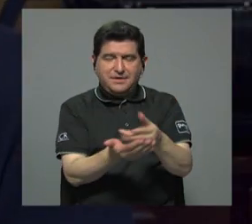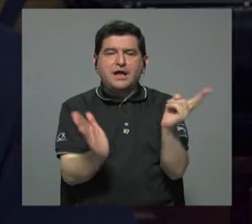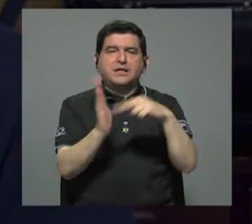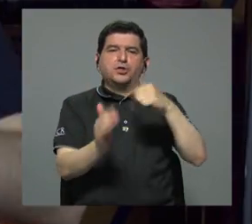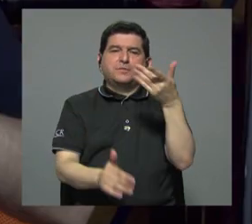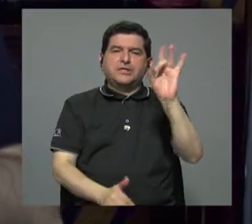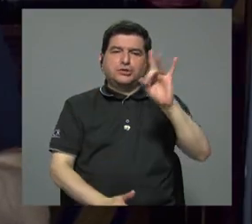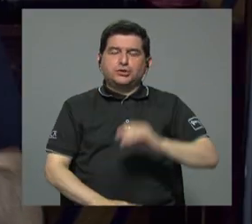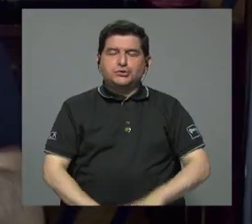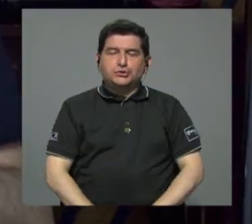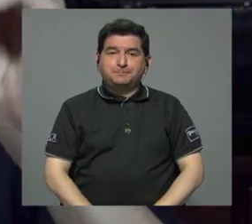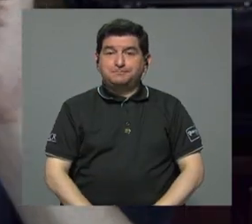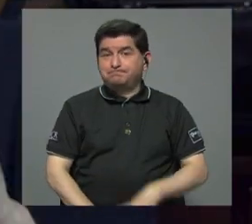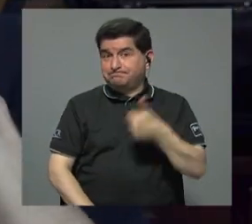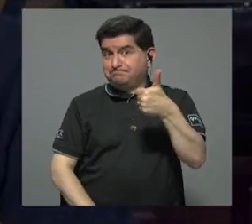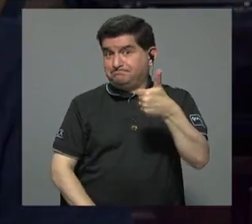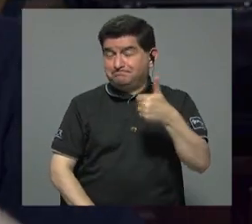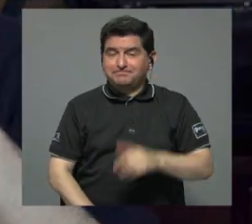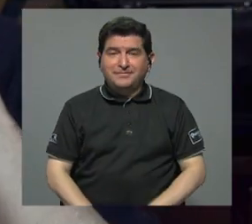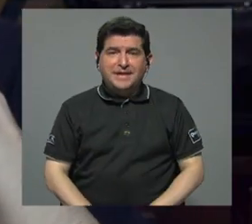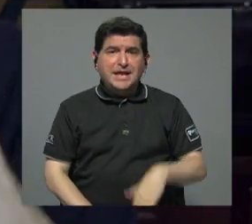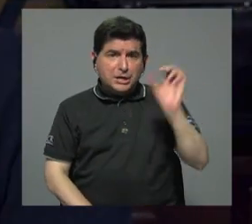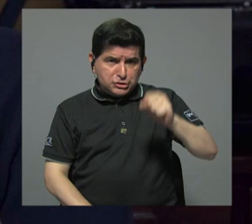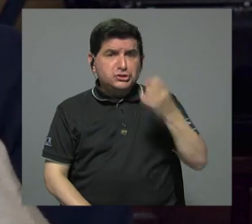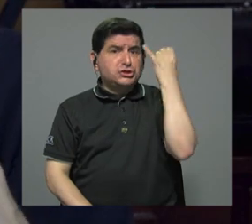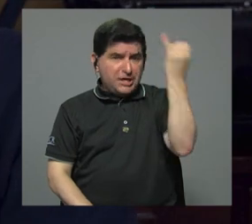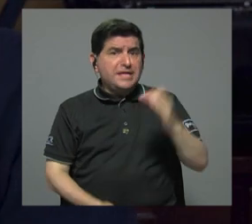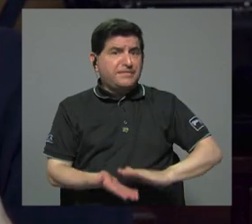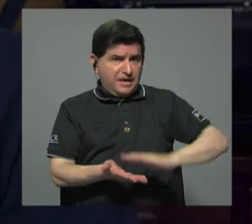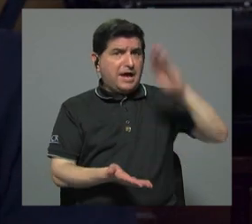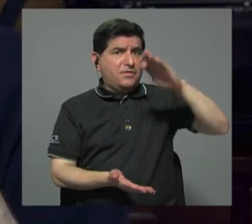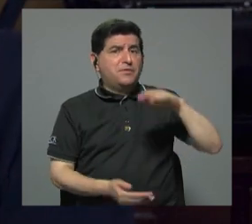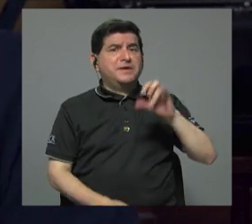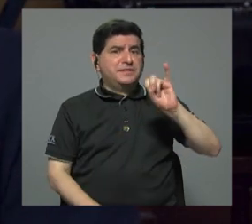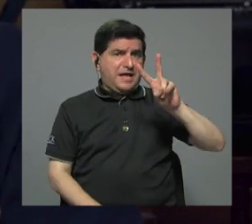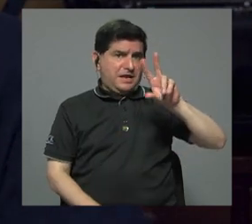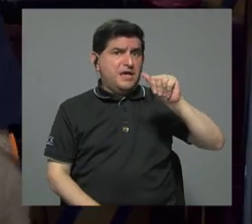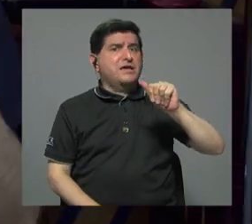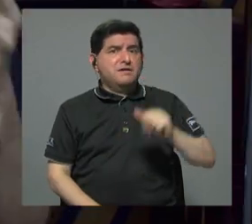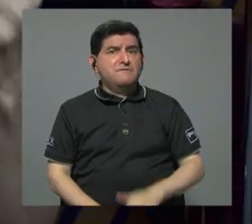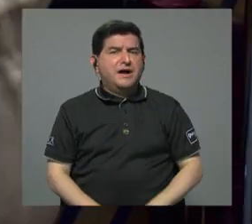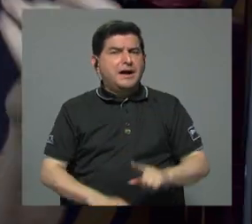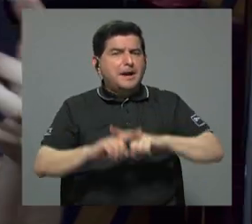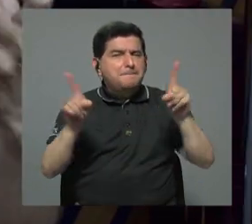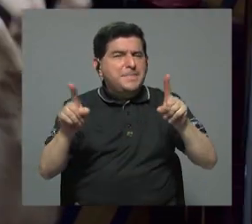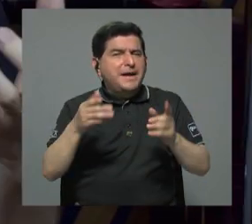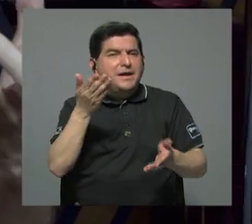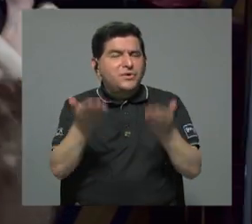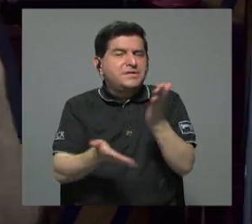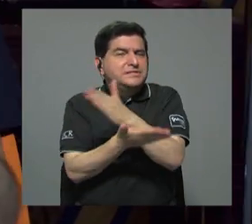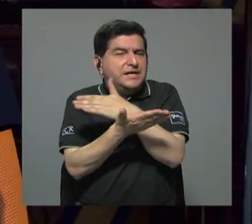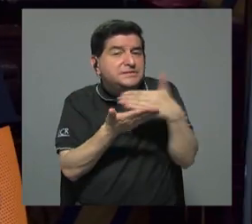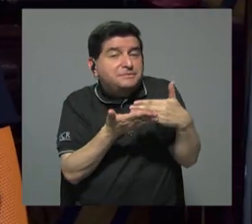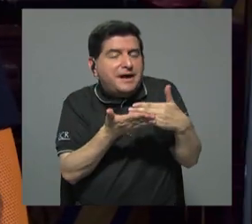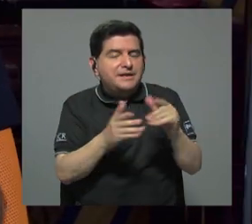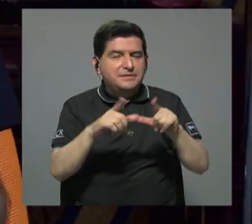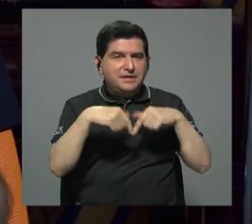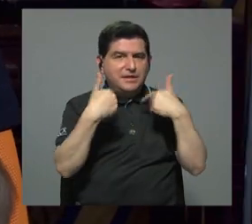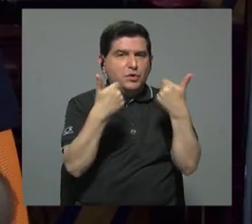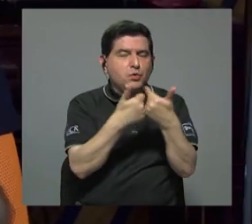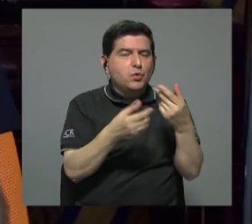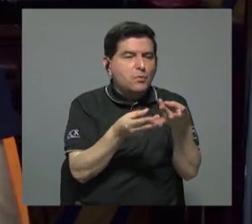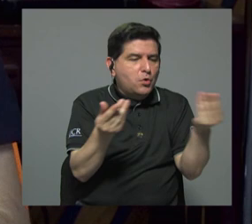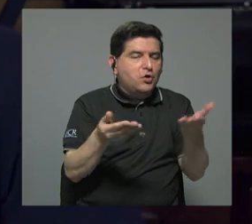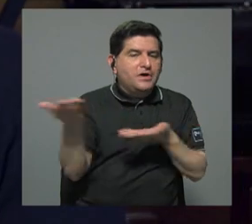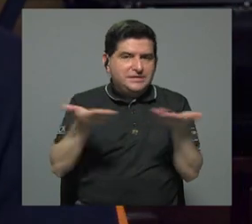2018 entonces si hay una intención de aumentar la tarifa del iva aunque ésta sería parcial para ciertos productos